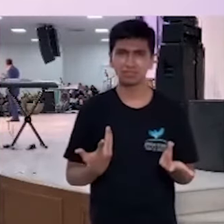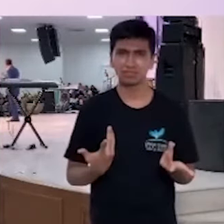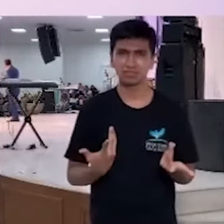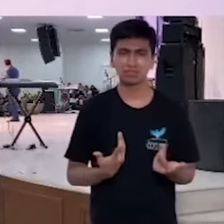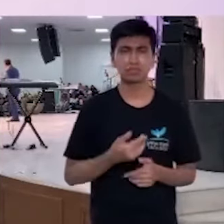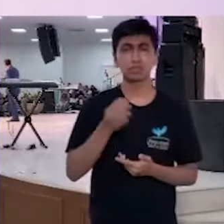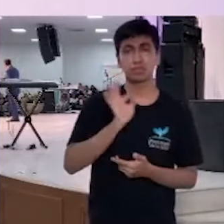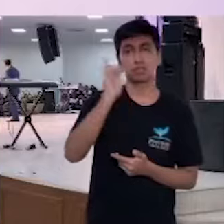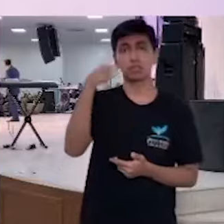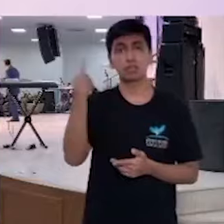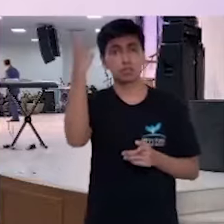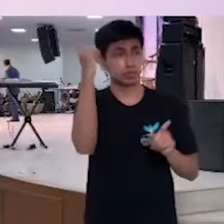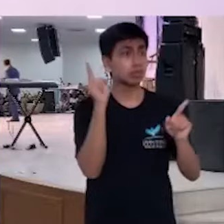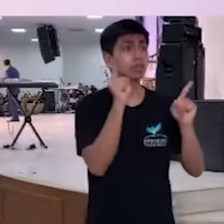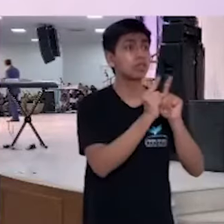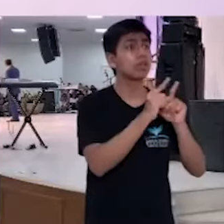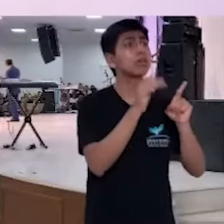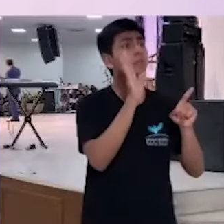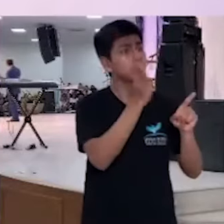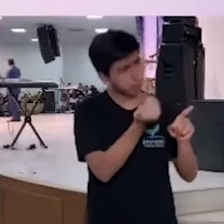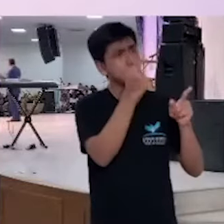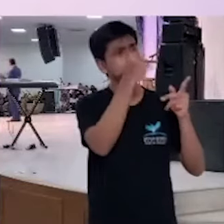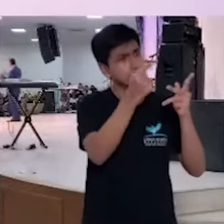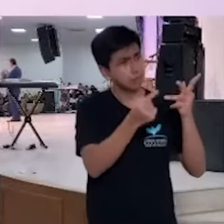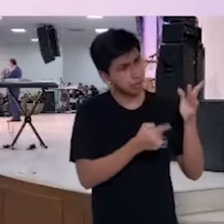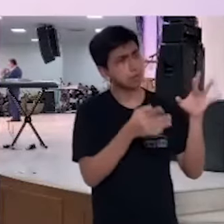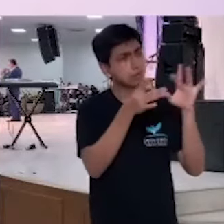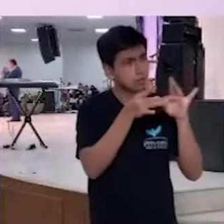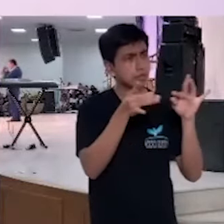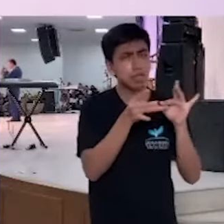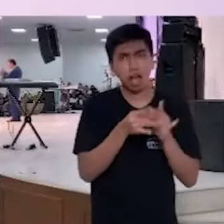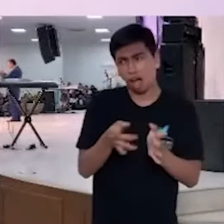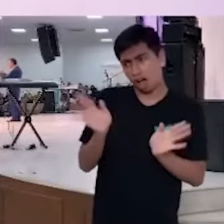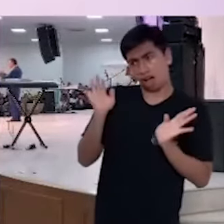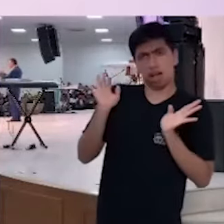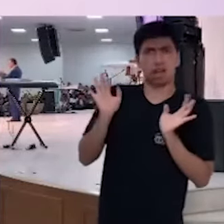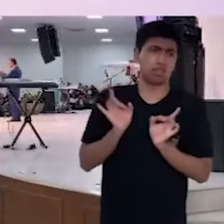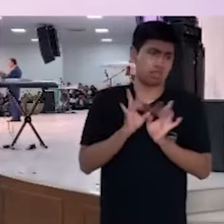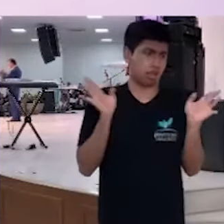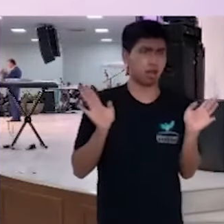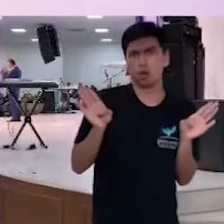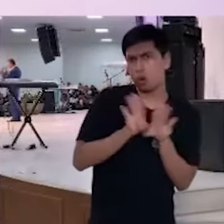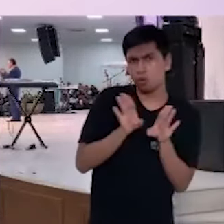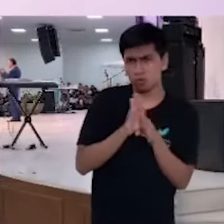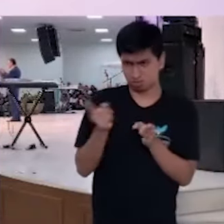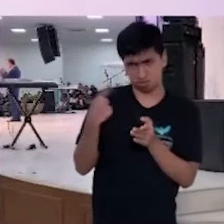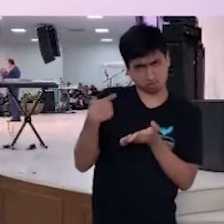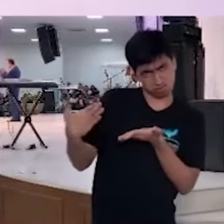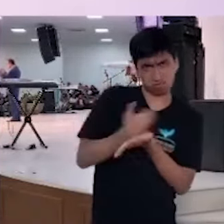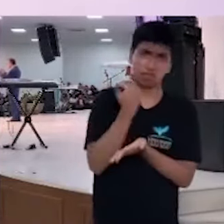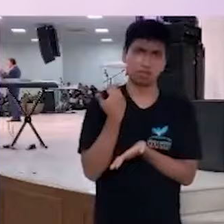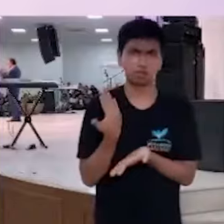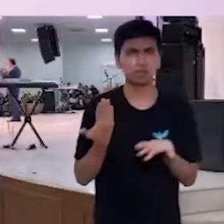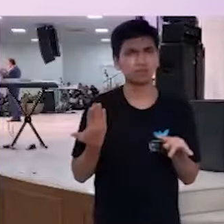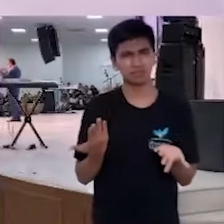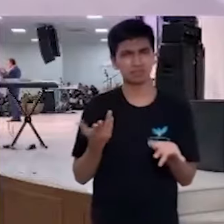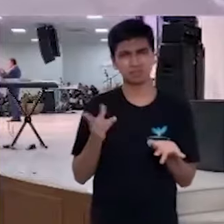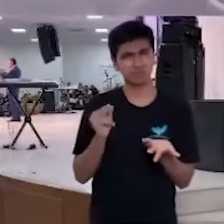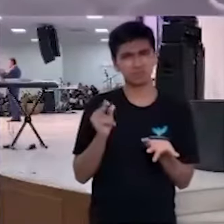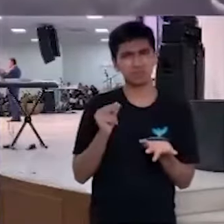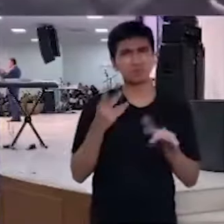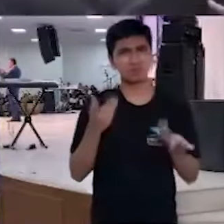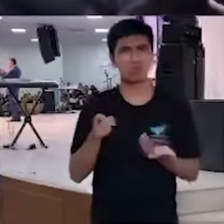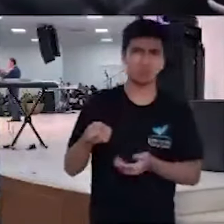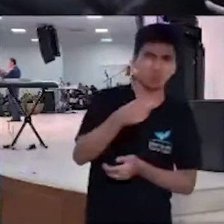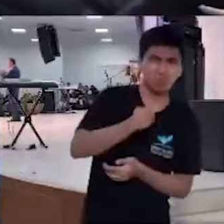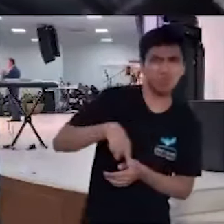una situación de vulnerabilidad muy grande, porque si no estamos bajo la autoridad ministerial, espiritual, de un pastor